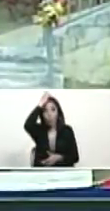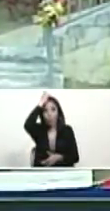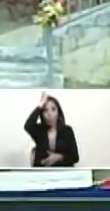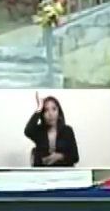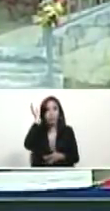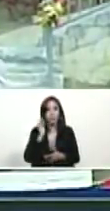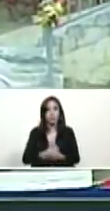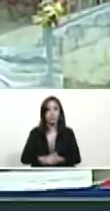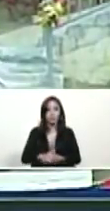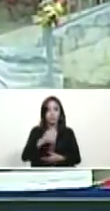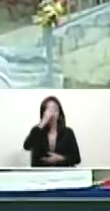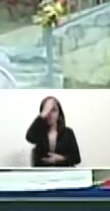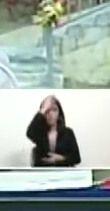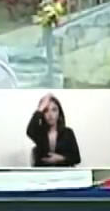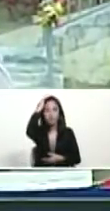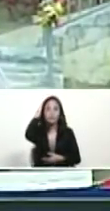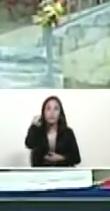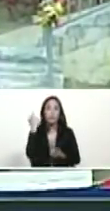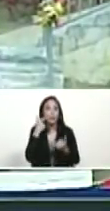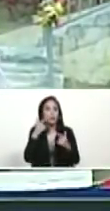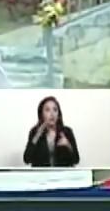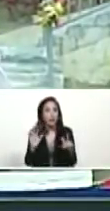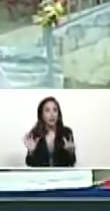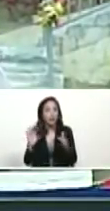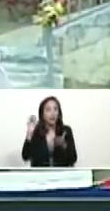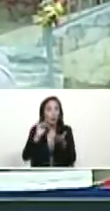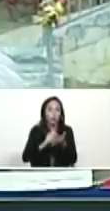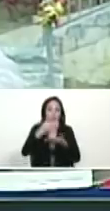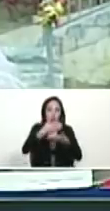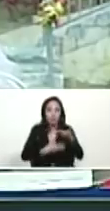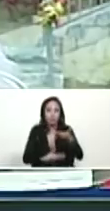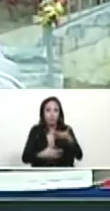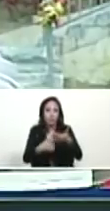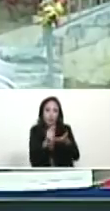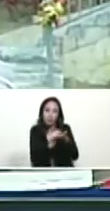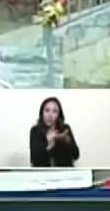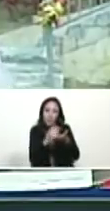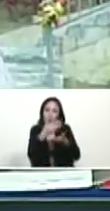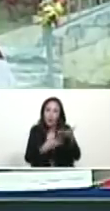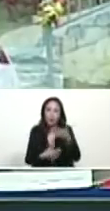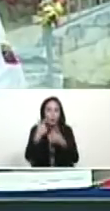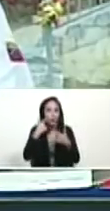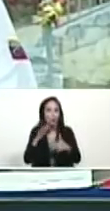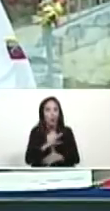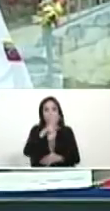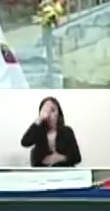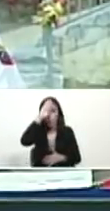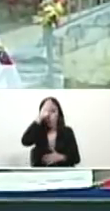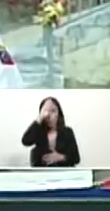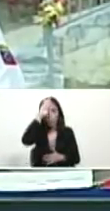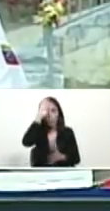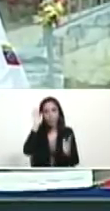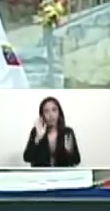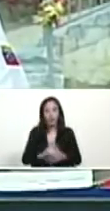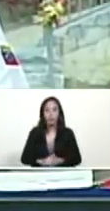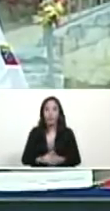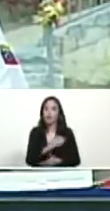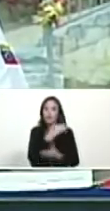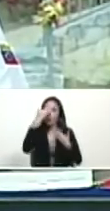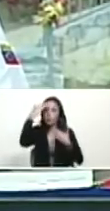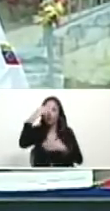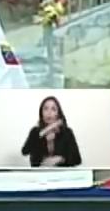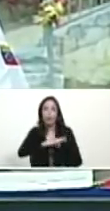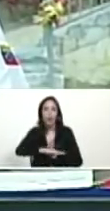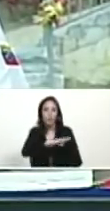retomado la causa de José Gregorio. Me parece muy bien. Mi saludo a la misión José Gregorio